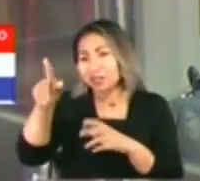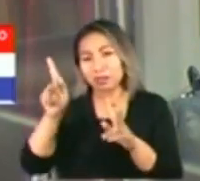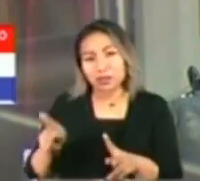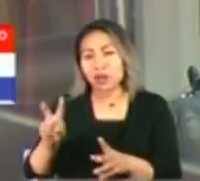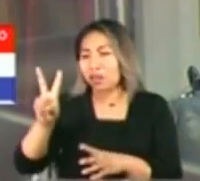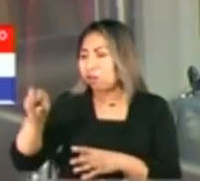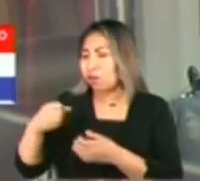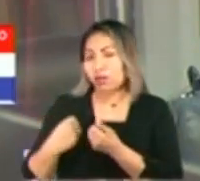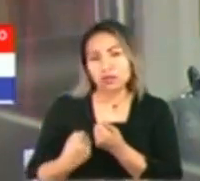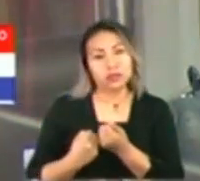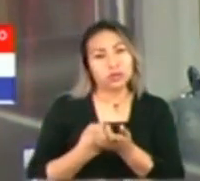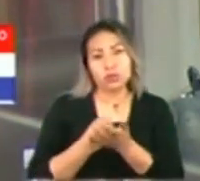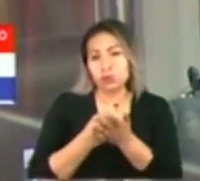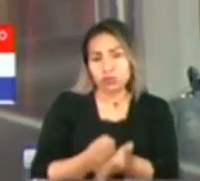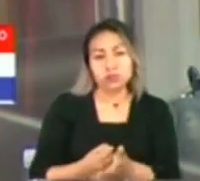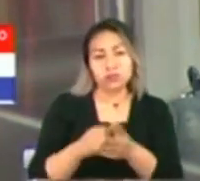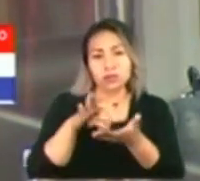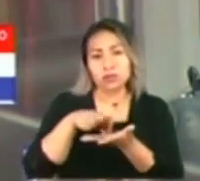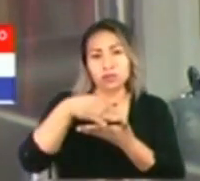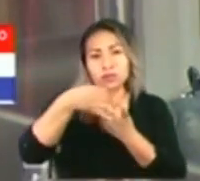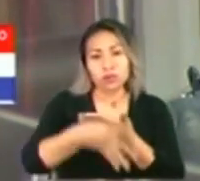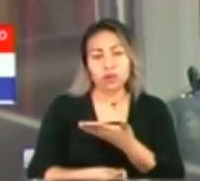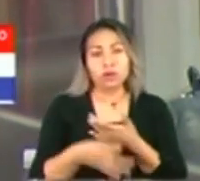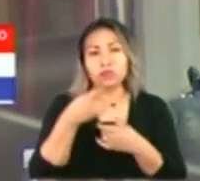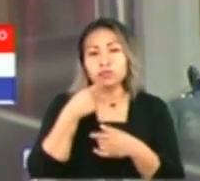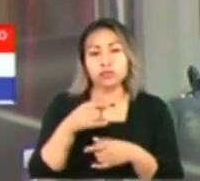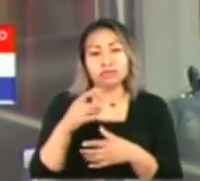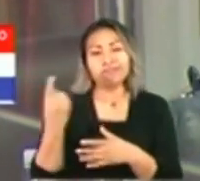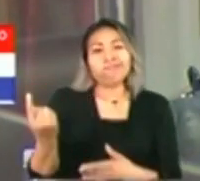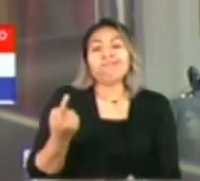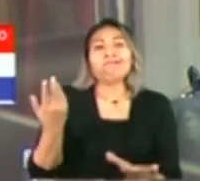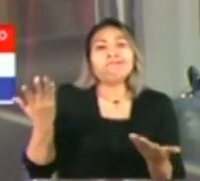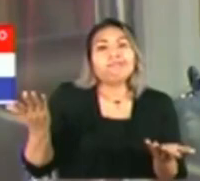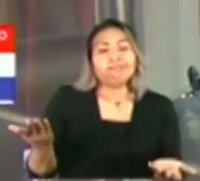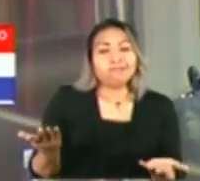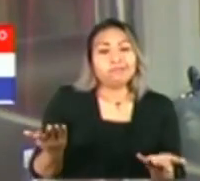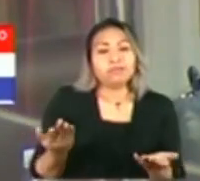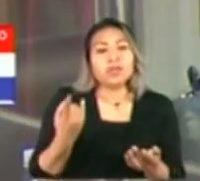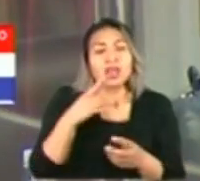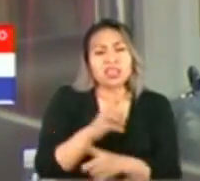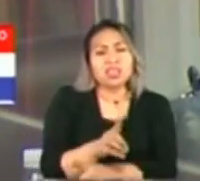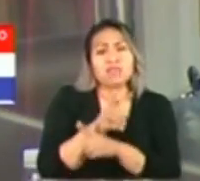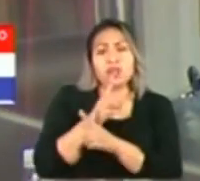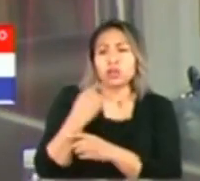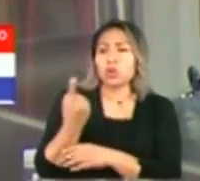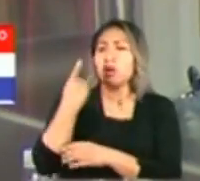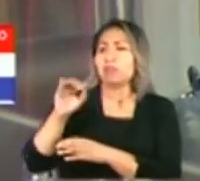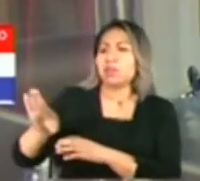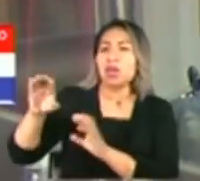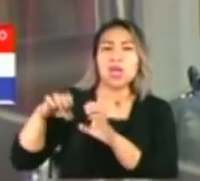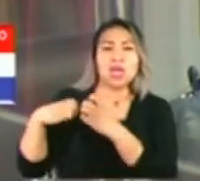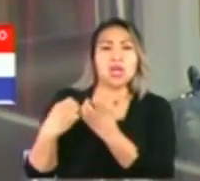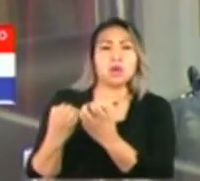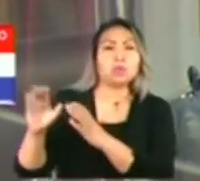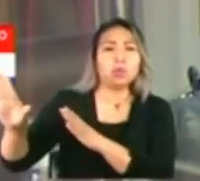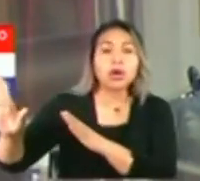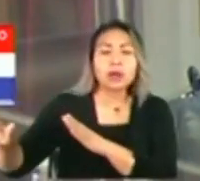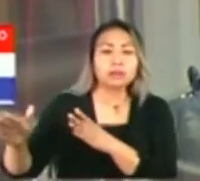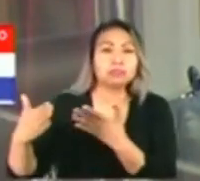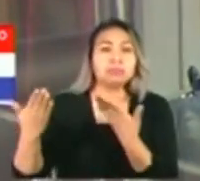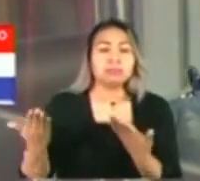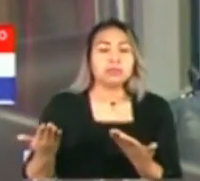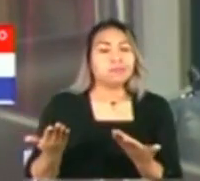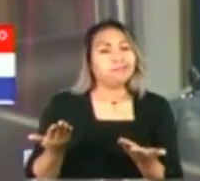les interesa el pueblo y solamente están defendiendo a los sectores económicos de los bancos y